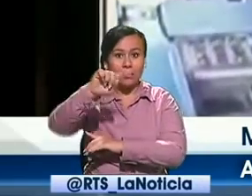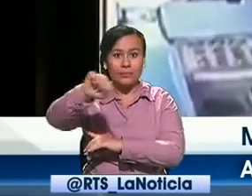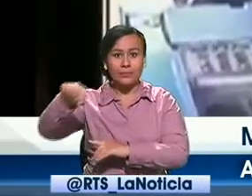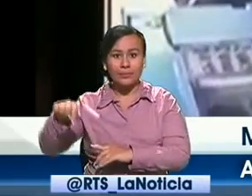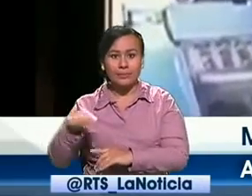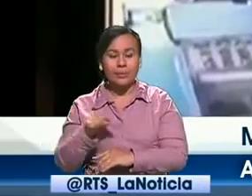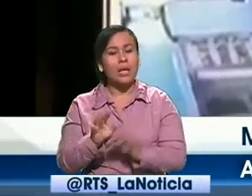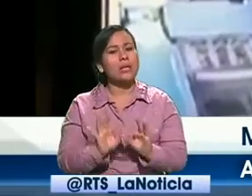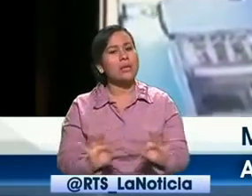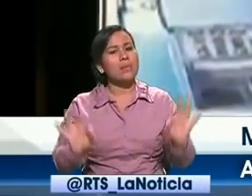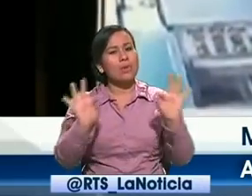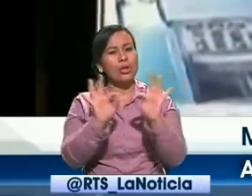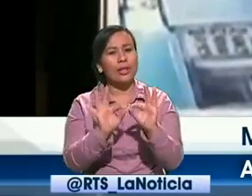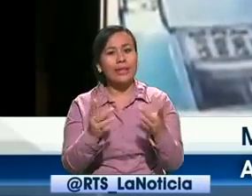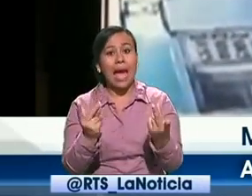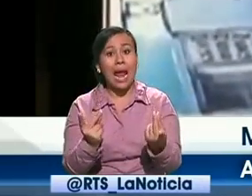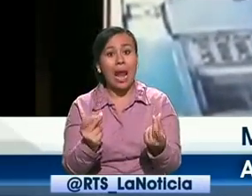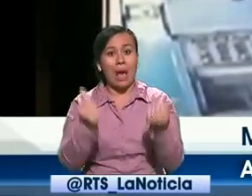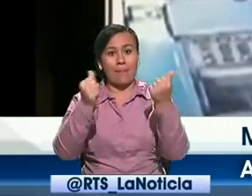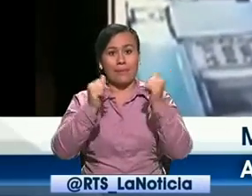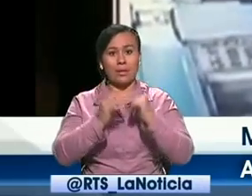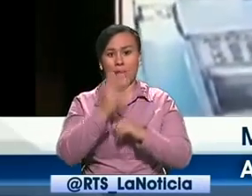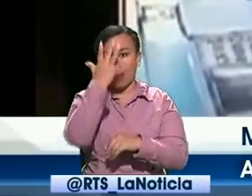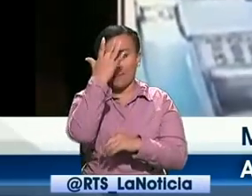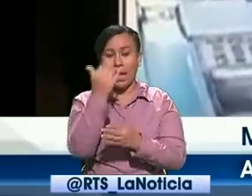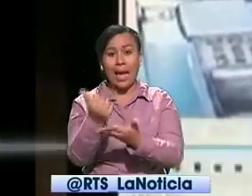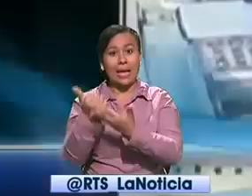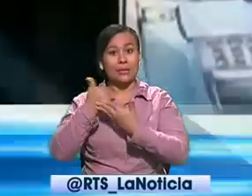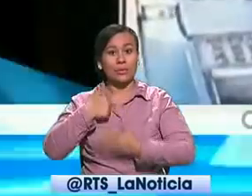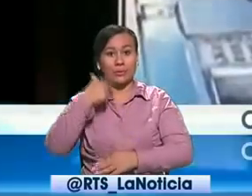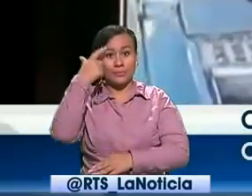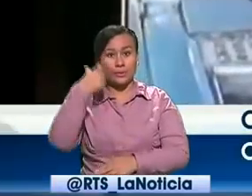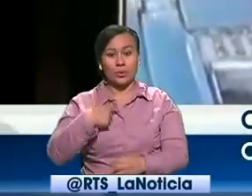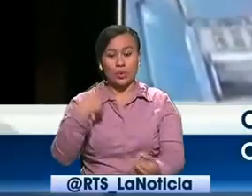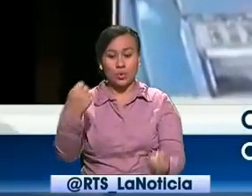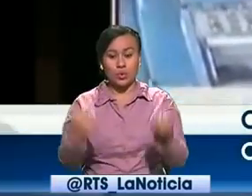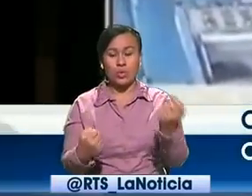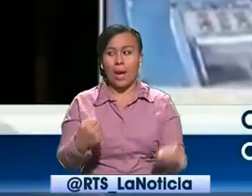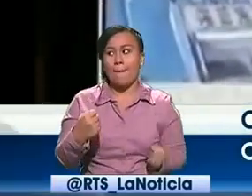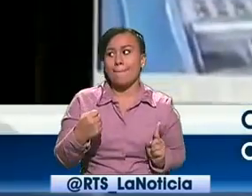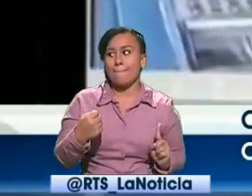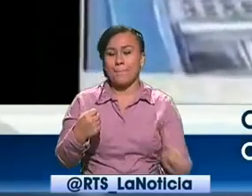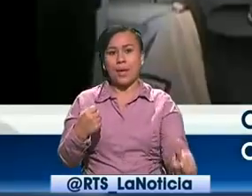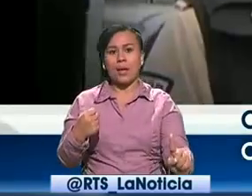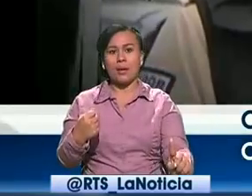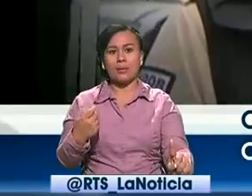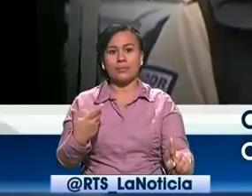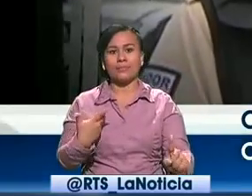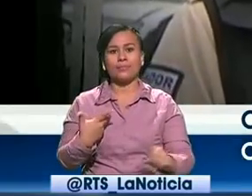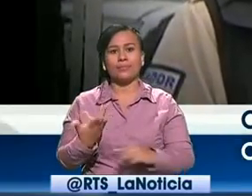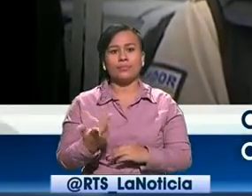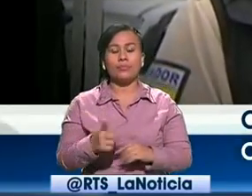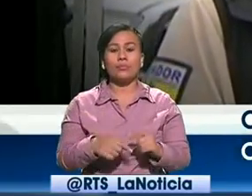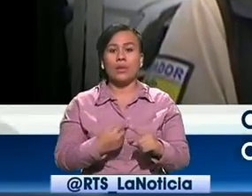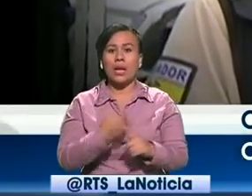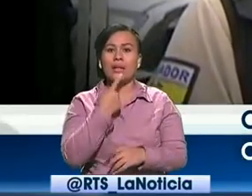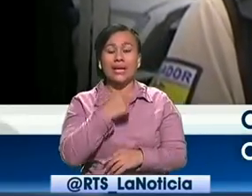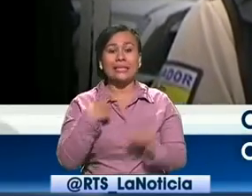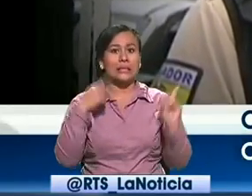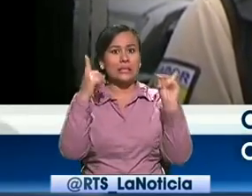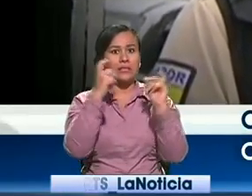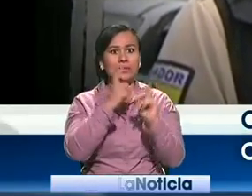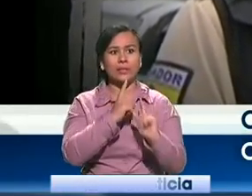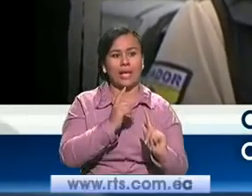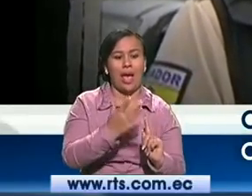es importante acudir al momento del robo, pero es por medio de la ayuda de los conductores que tienen que aplastar el botón de pánico. Pero y en este caso que ellos indican que se les hace